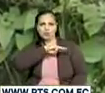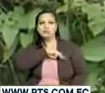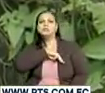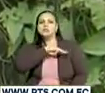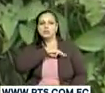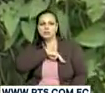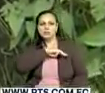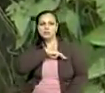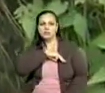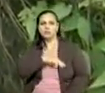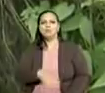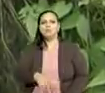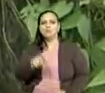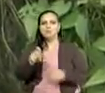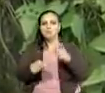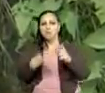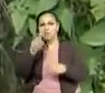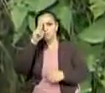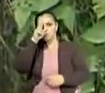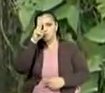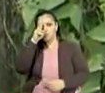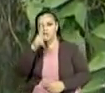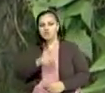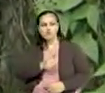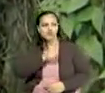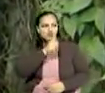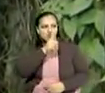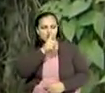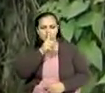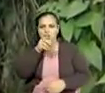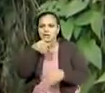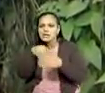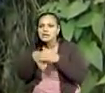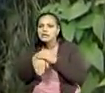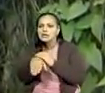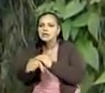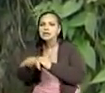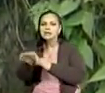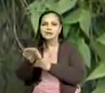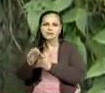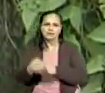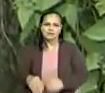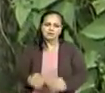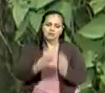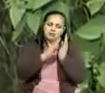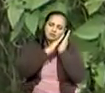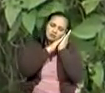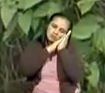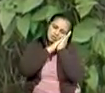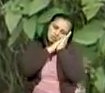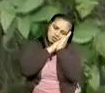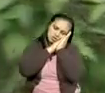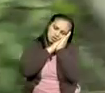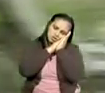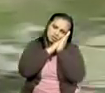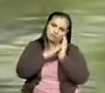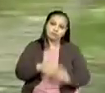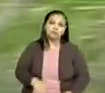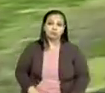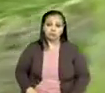en este lugar, pero en el interior hay indigentes que en la parte de atrás han realizado algunos orificios y